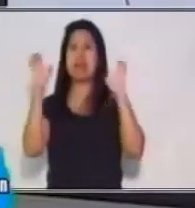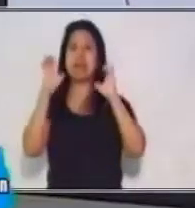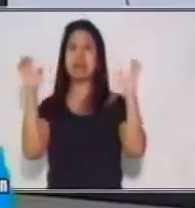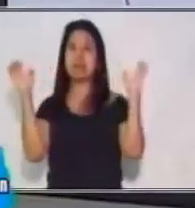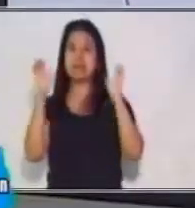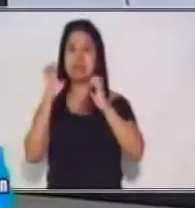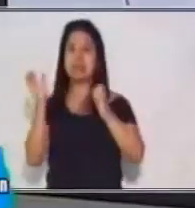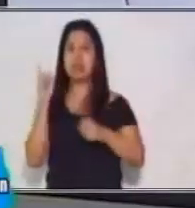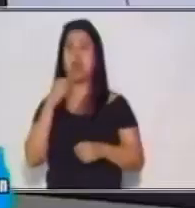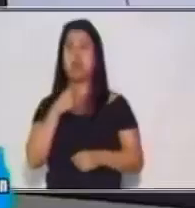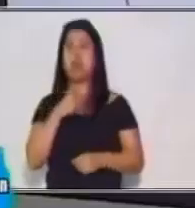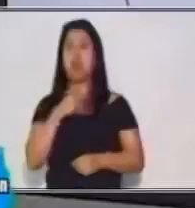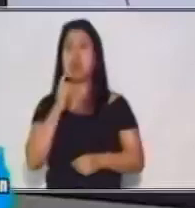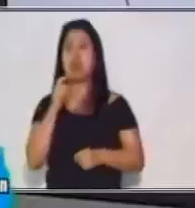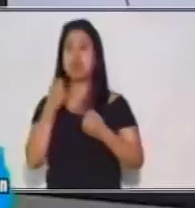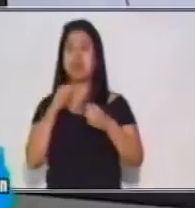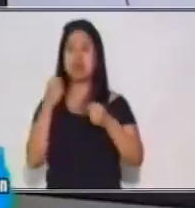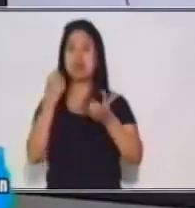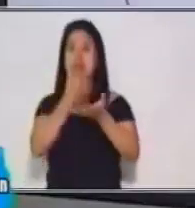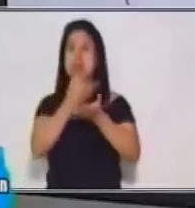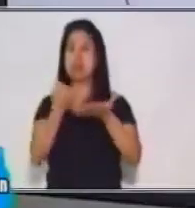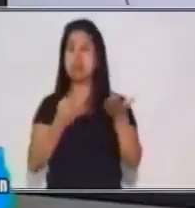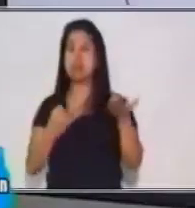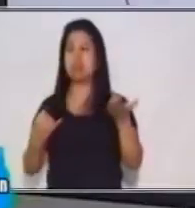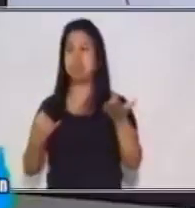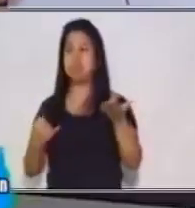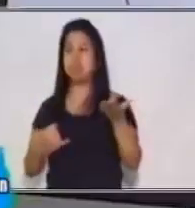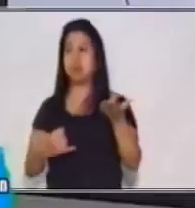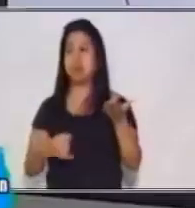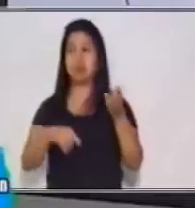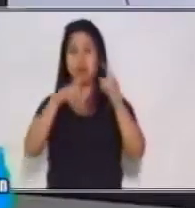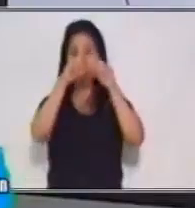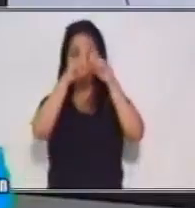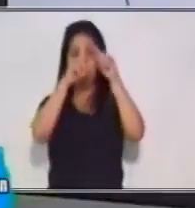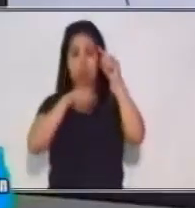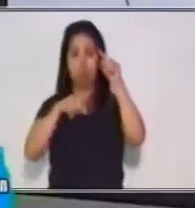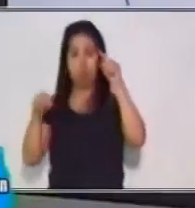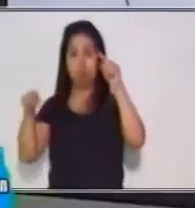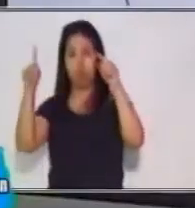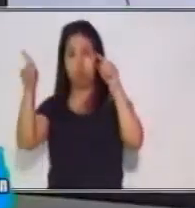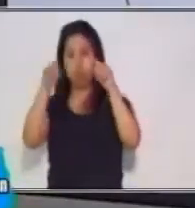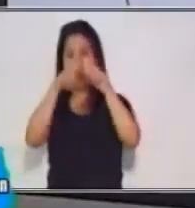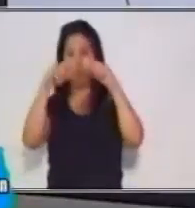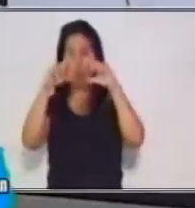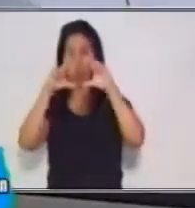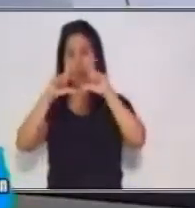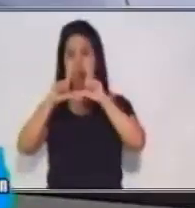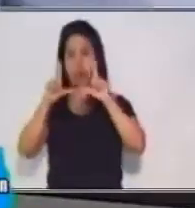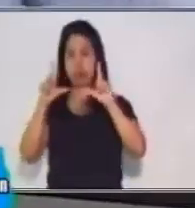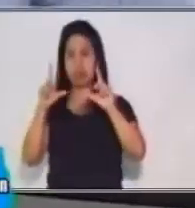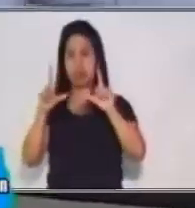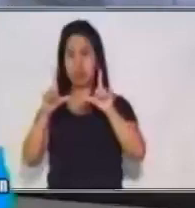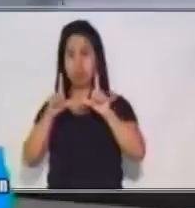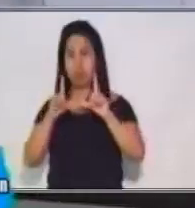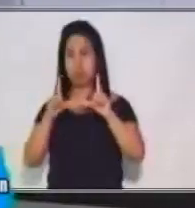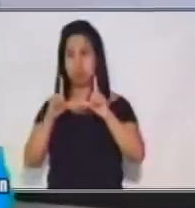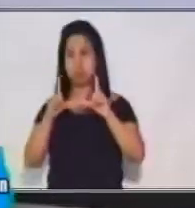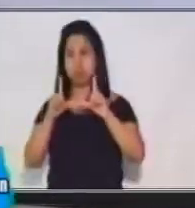lo que vamos a hacer es dibujar un rectángulo. El rectángulo lo tengo yo representado con este pliego de papel,